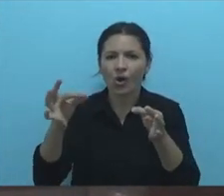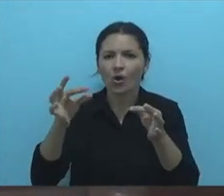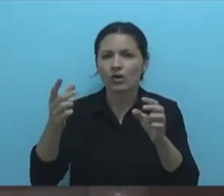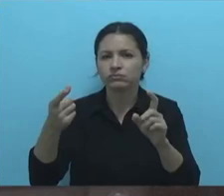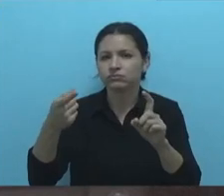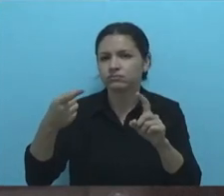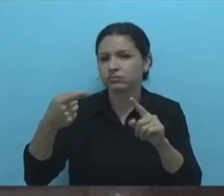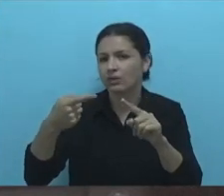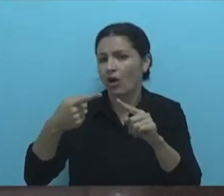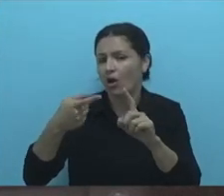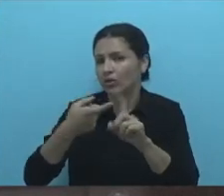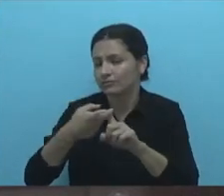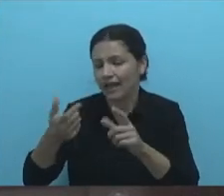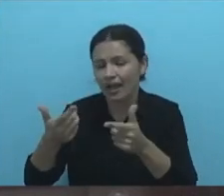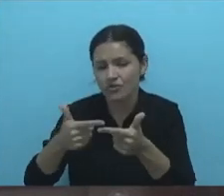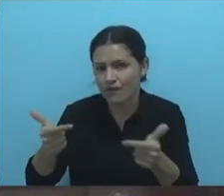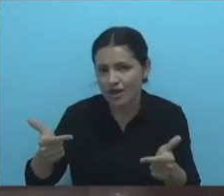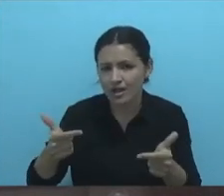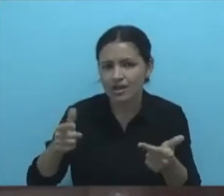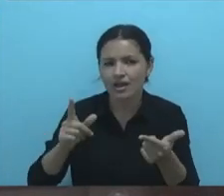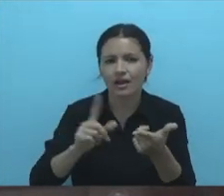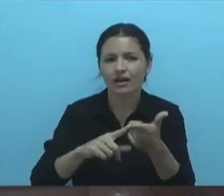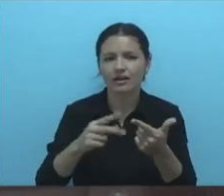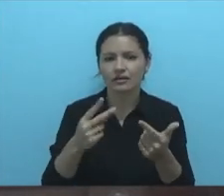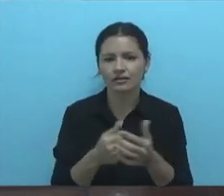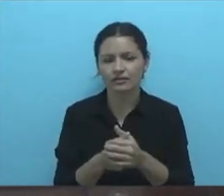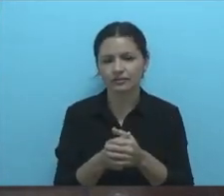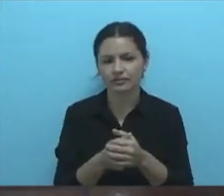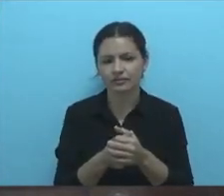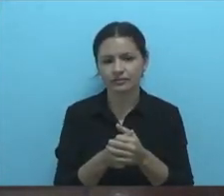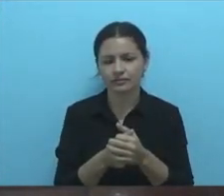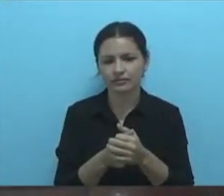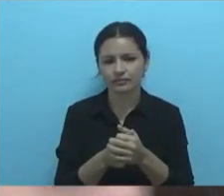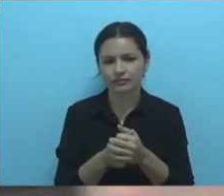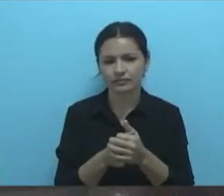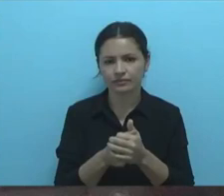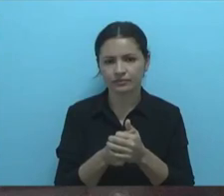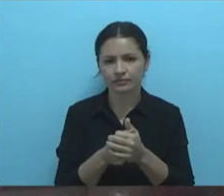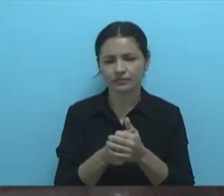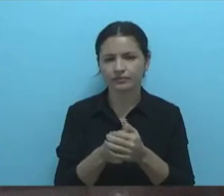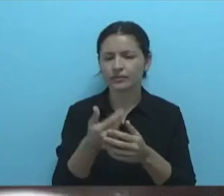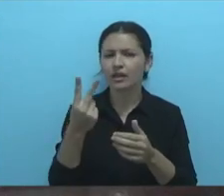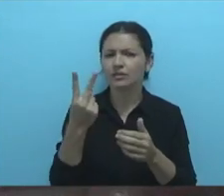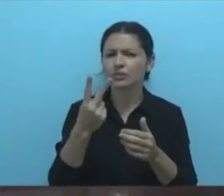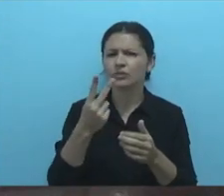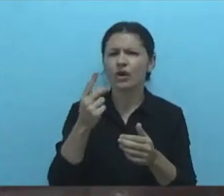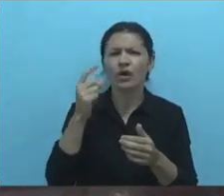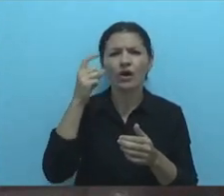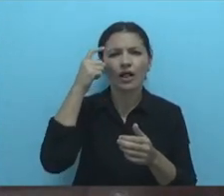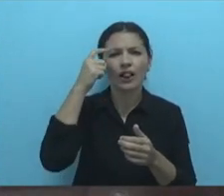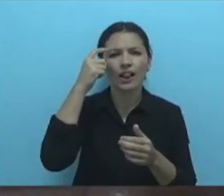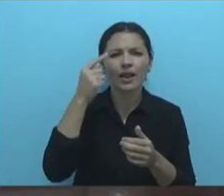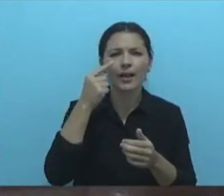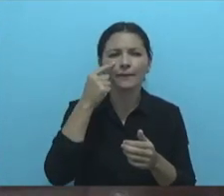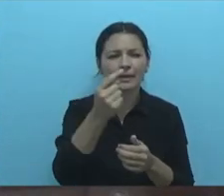Y en segundo término pedir informe respecto al destino que tuvieron los 10.500 millones de pesos